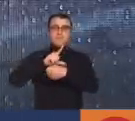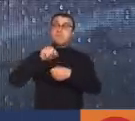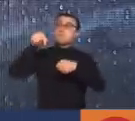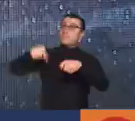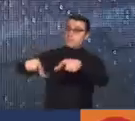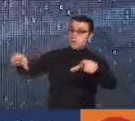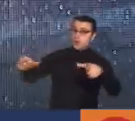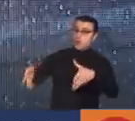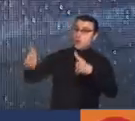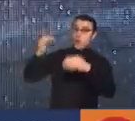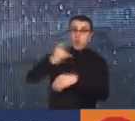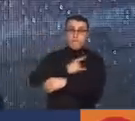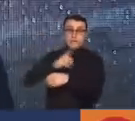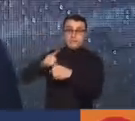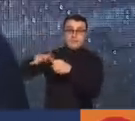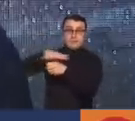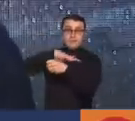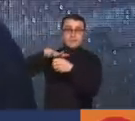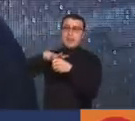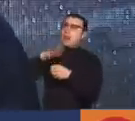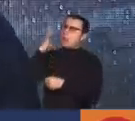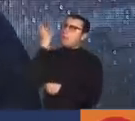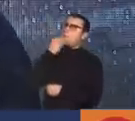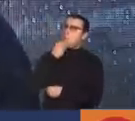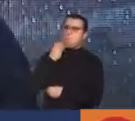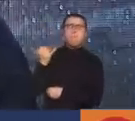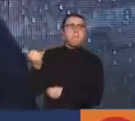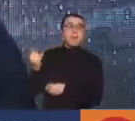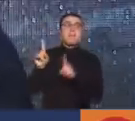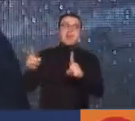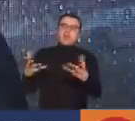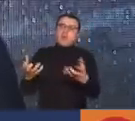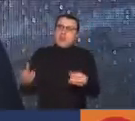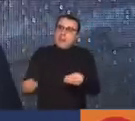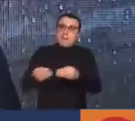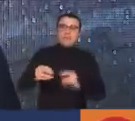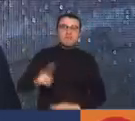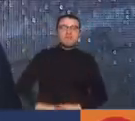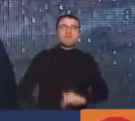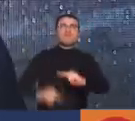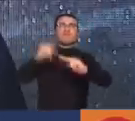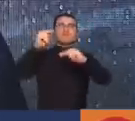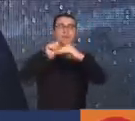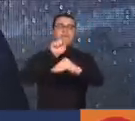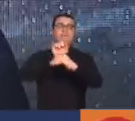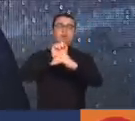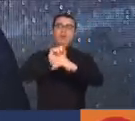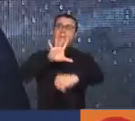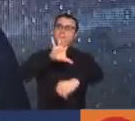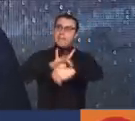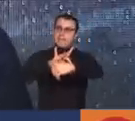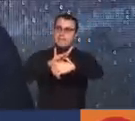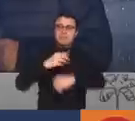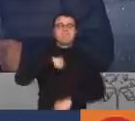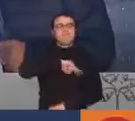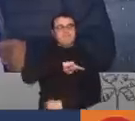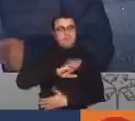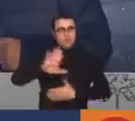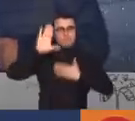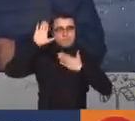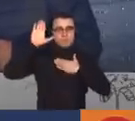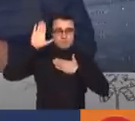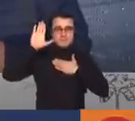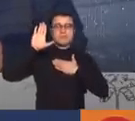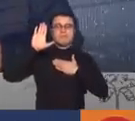linda, la actual, pero queremos ampliarla con la Facultad de Medicina. Nos comprometimos, eso va a